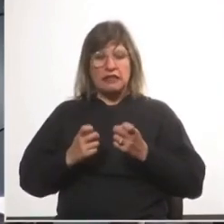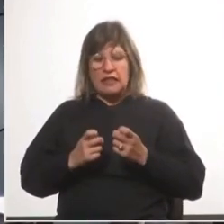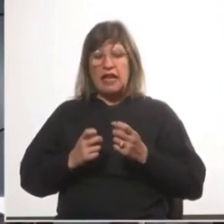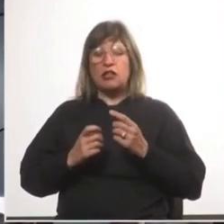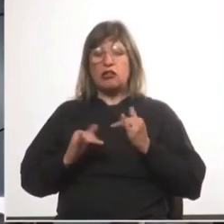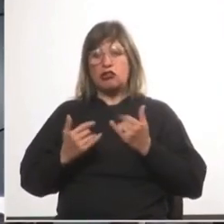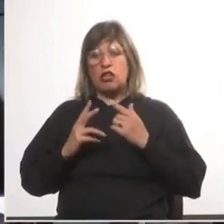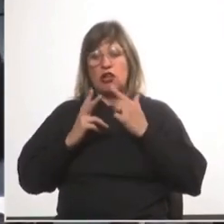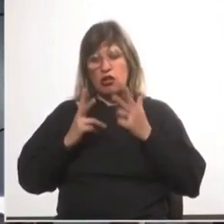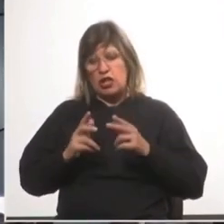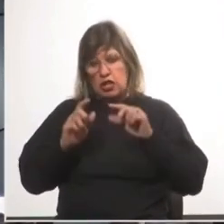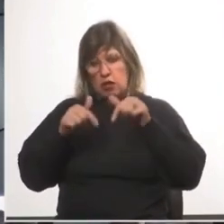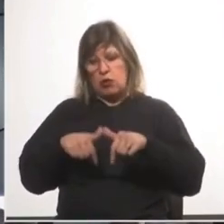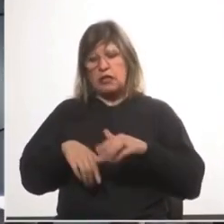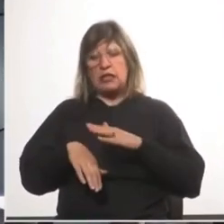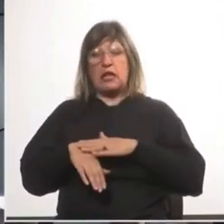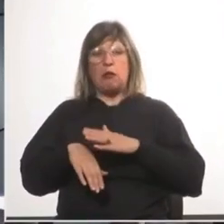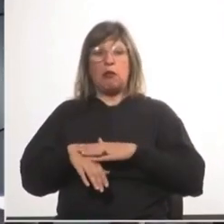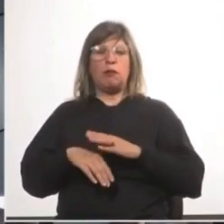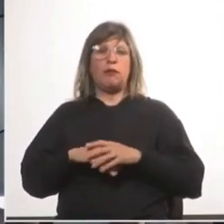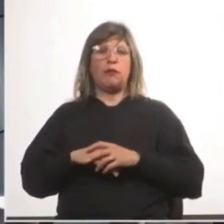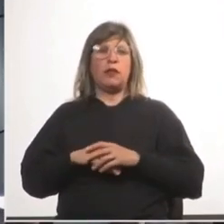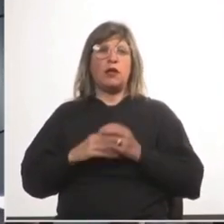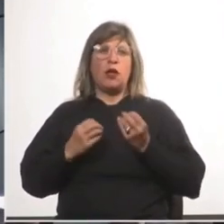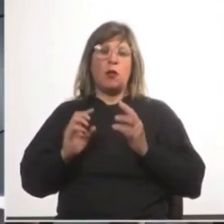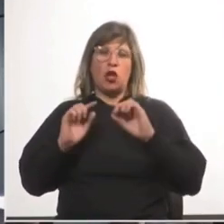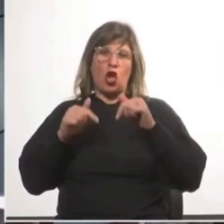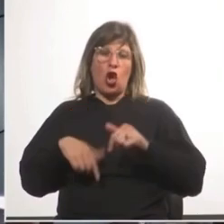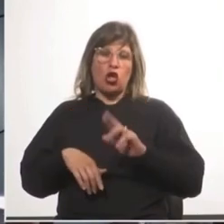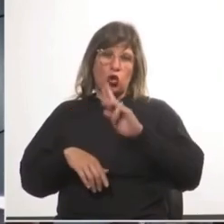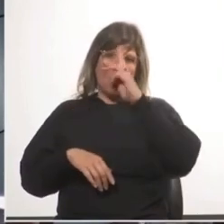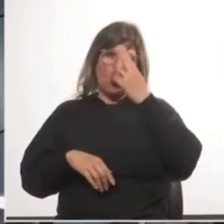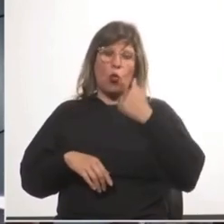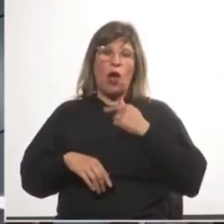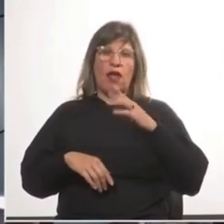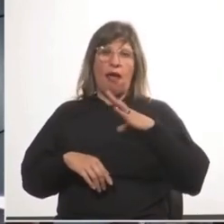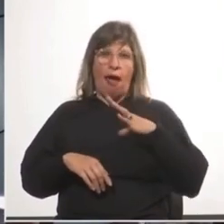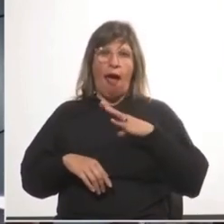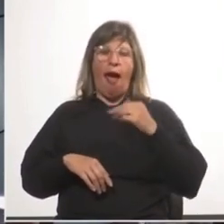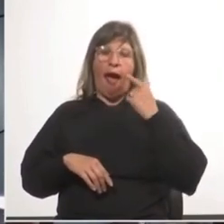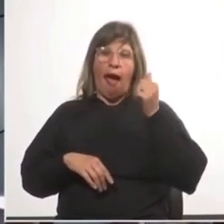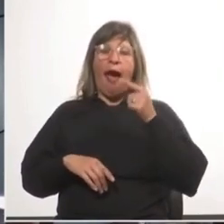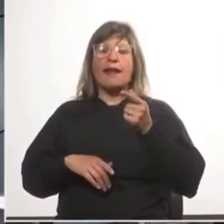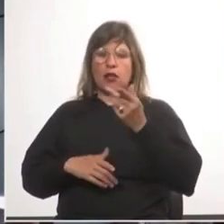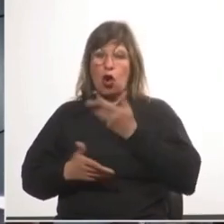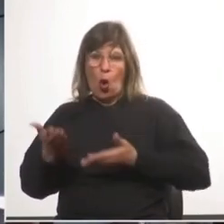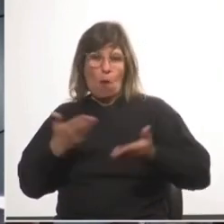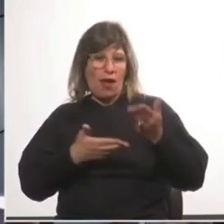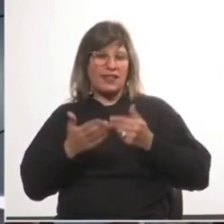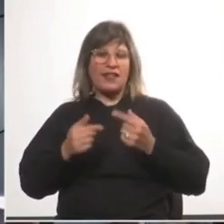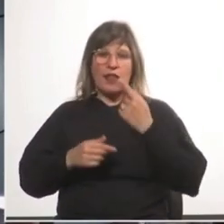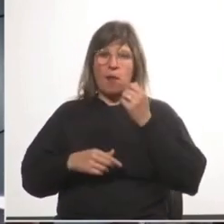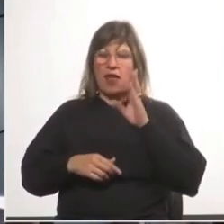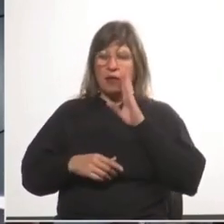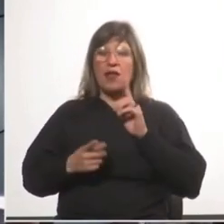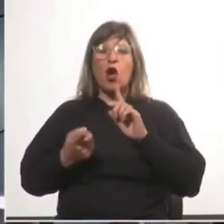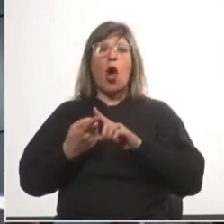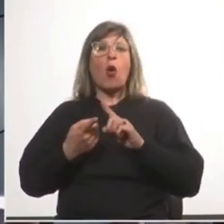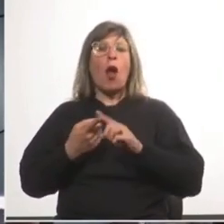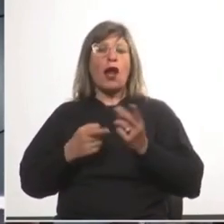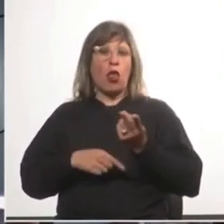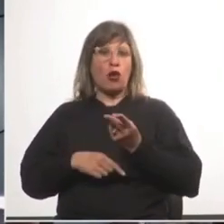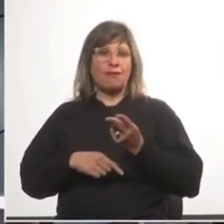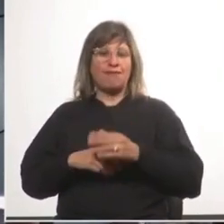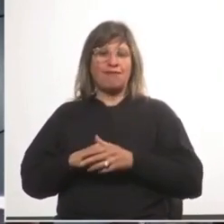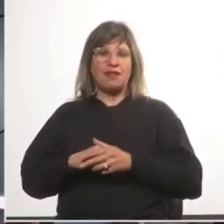dicho todo este tiempo, porque hoy en el Uruguay existe la tenencia compartida de común acuerdo,